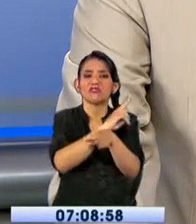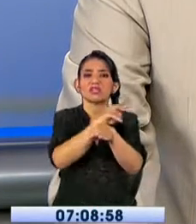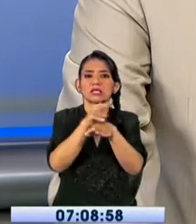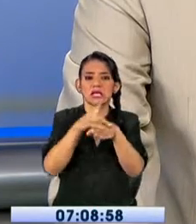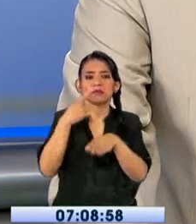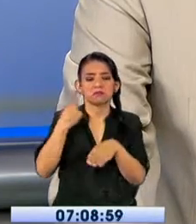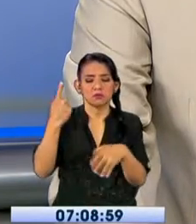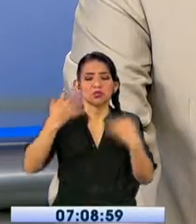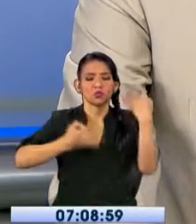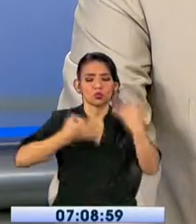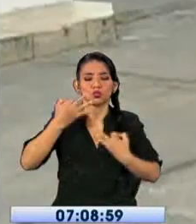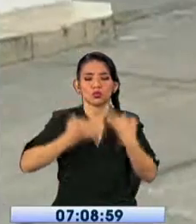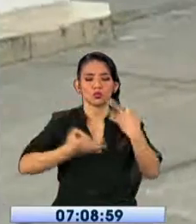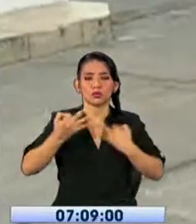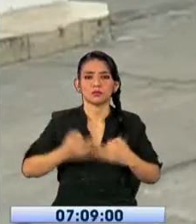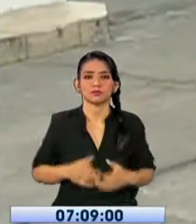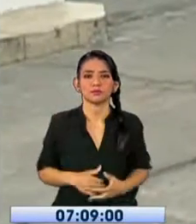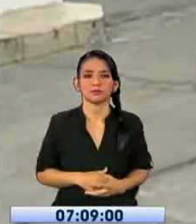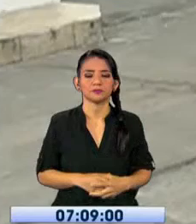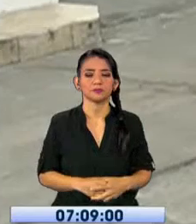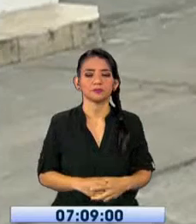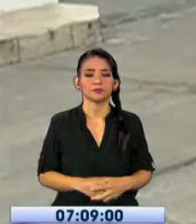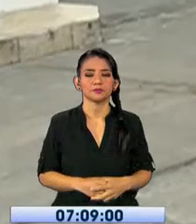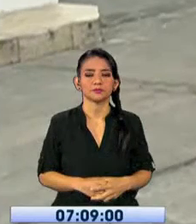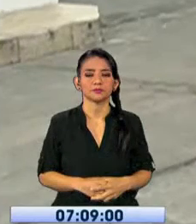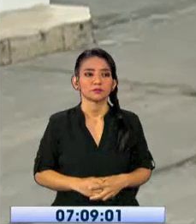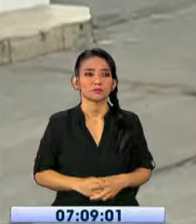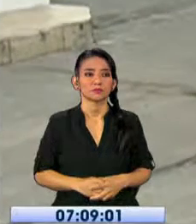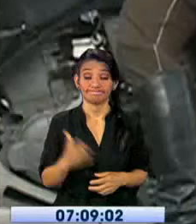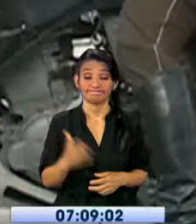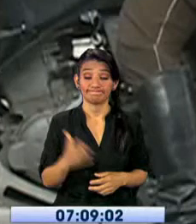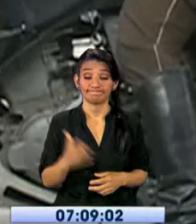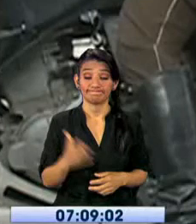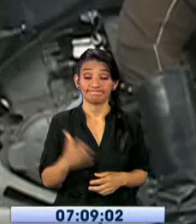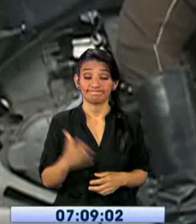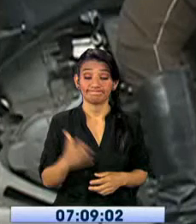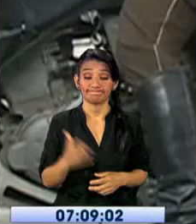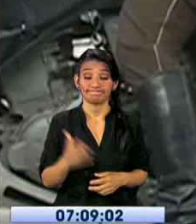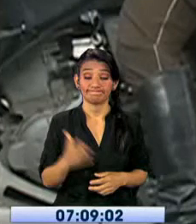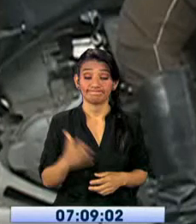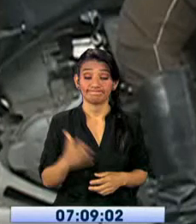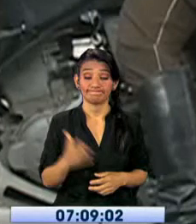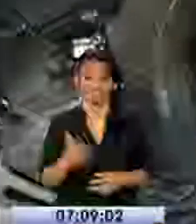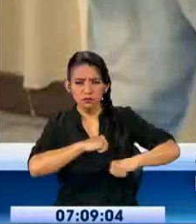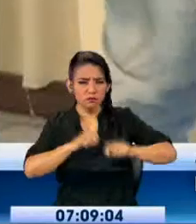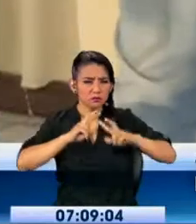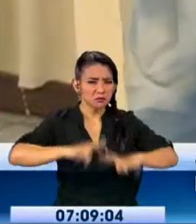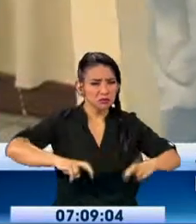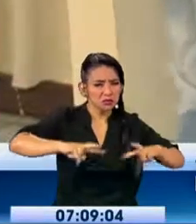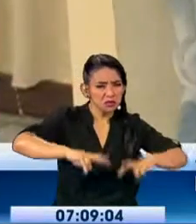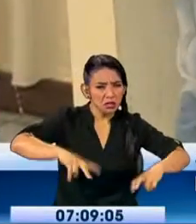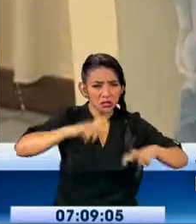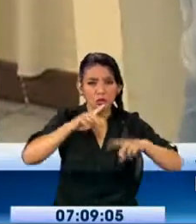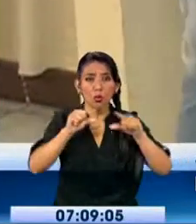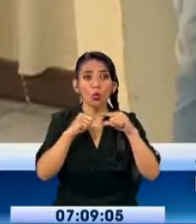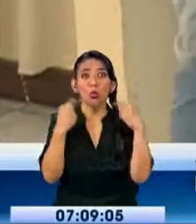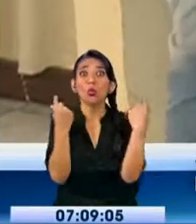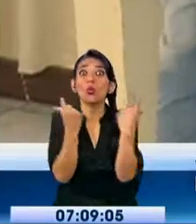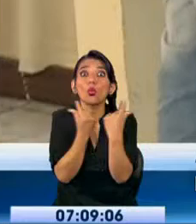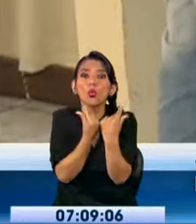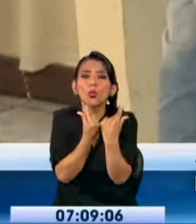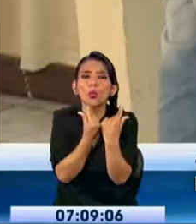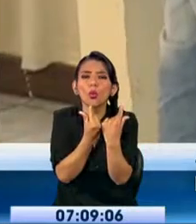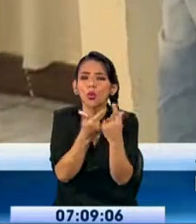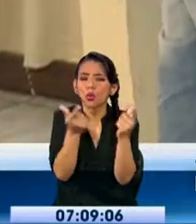para su juzgamiento. Desde hace varios días atrás, la policía tenía conocimiento de que una banda de